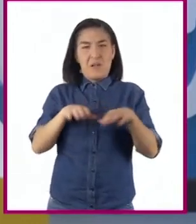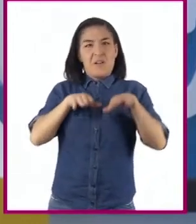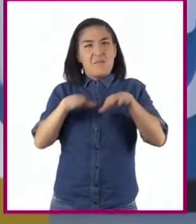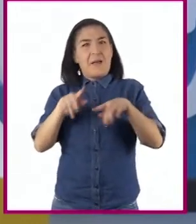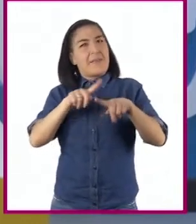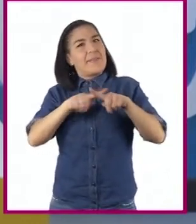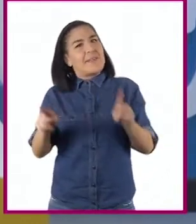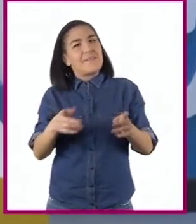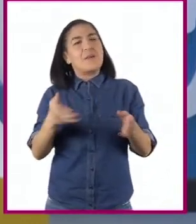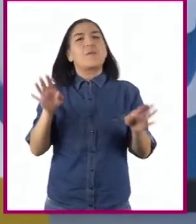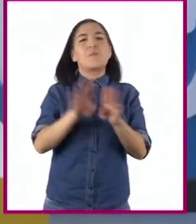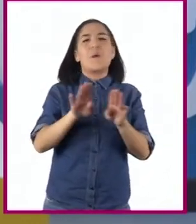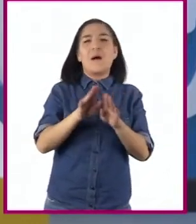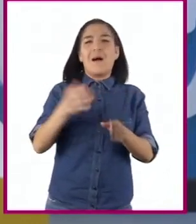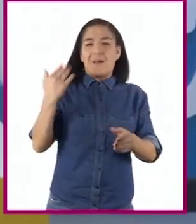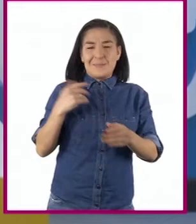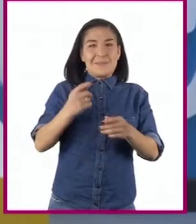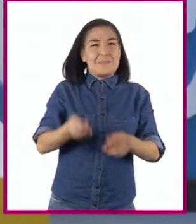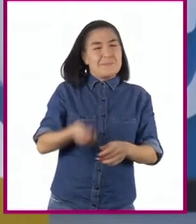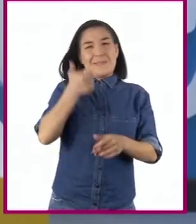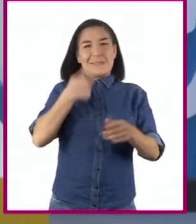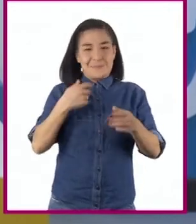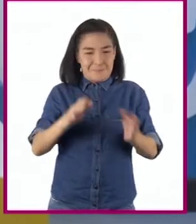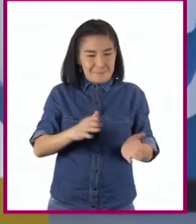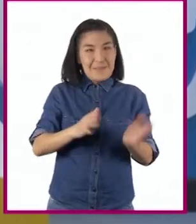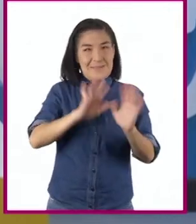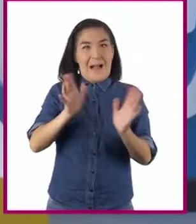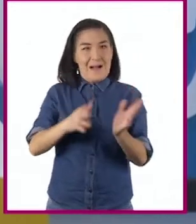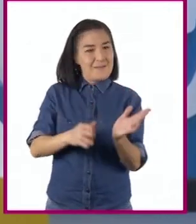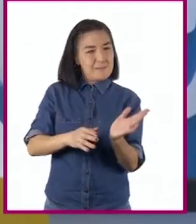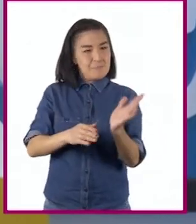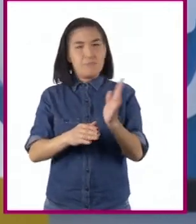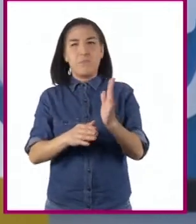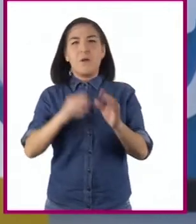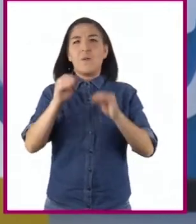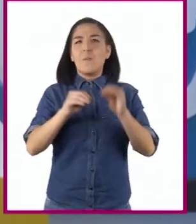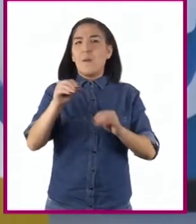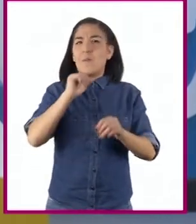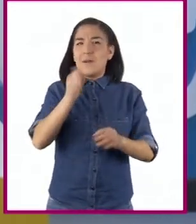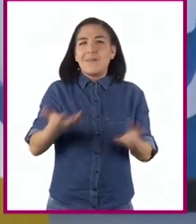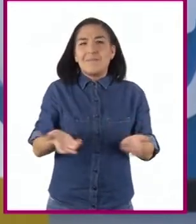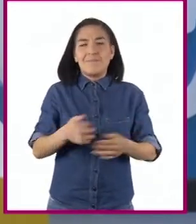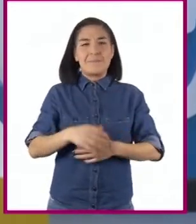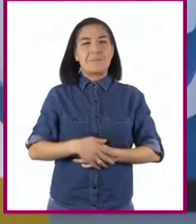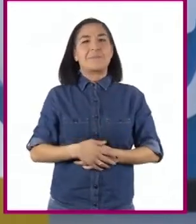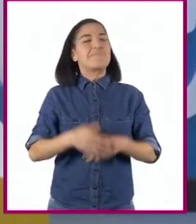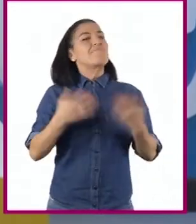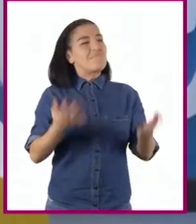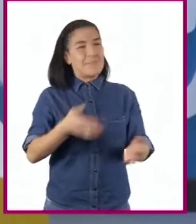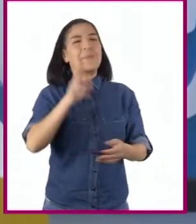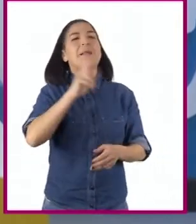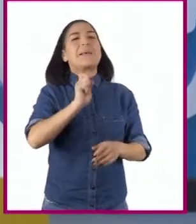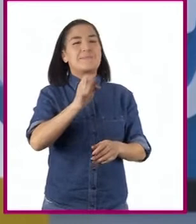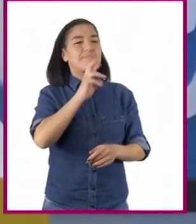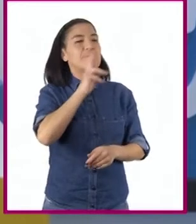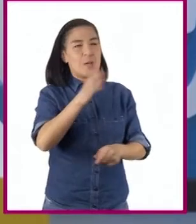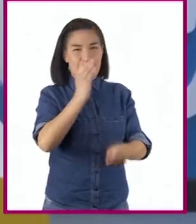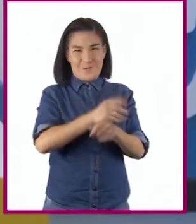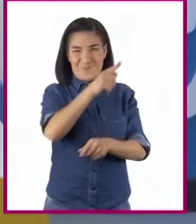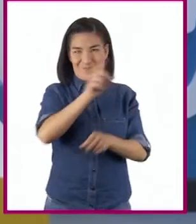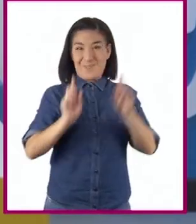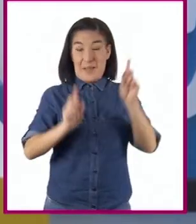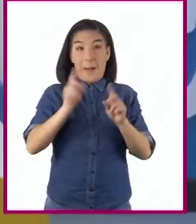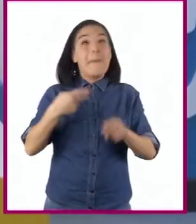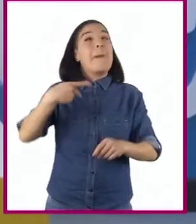qué al principio no se movía a pesar de que ya había levantado la tabla? Vamos a contestar todas tus dudas,